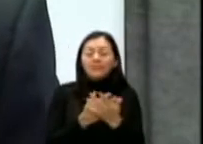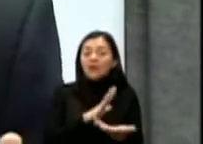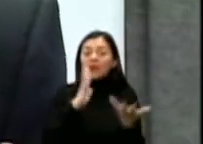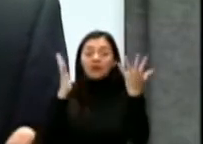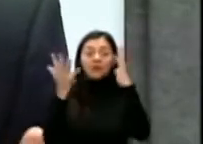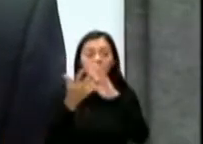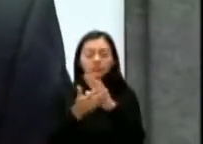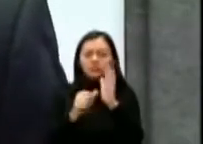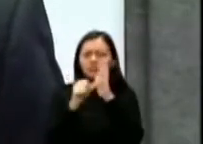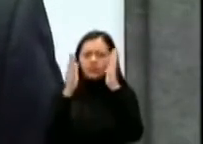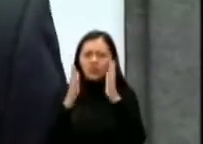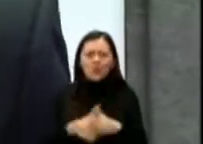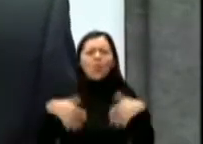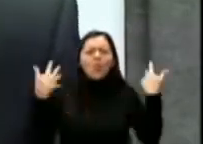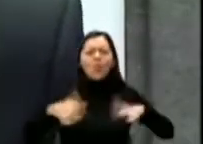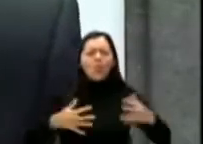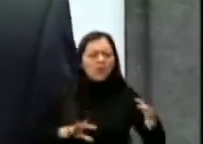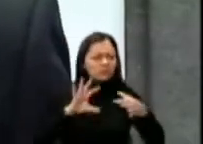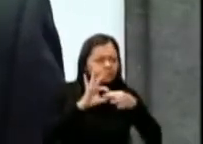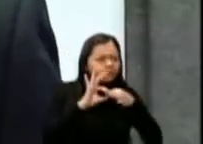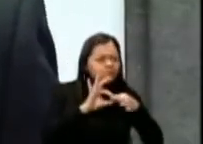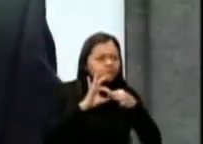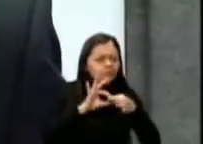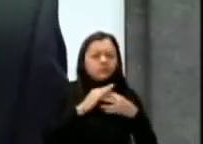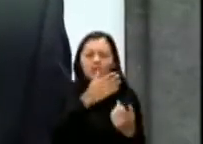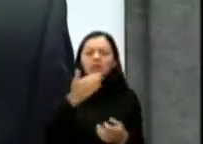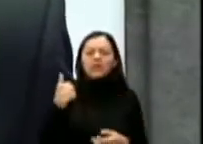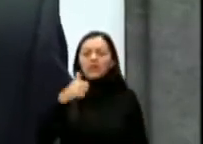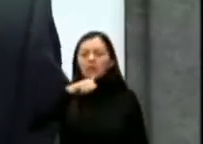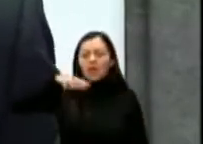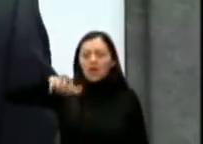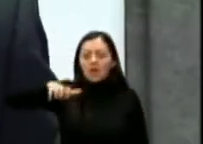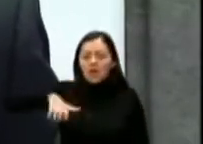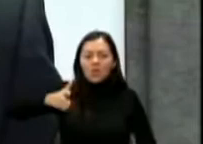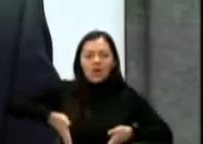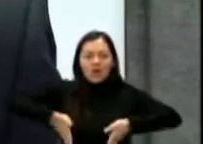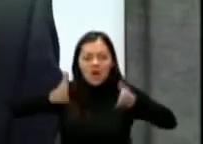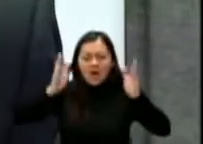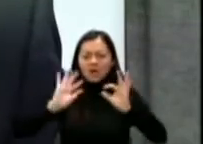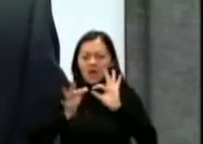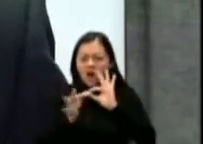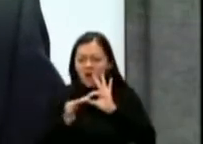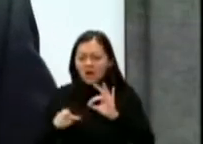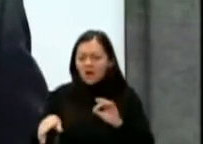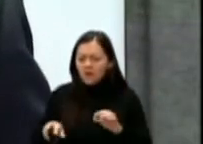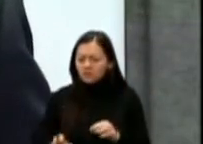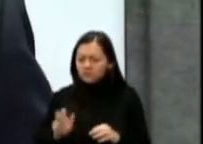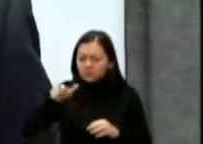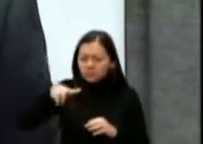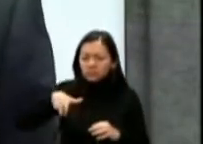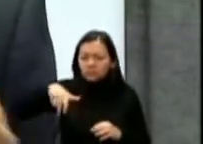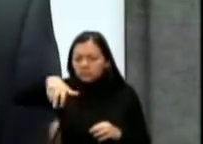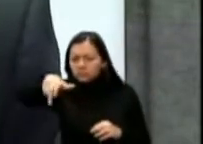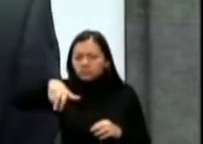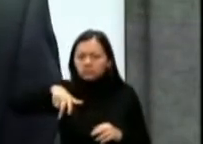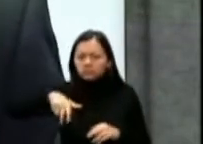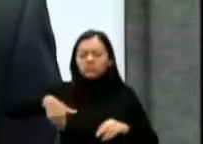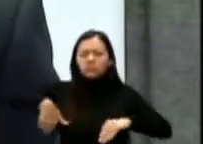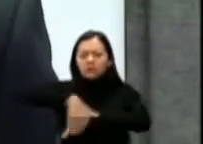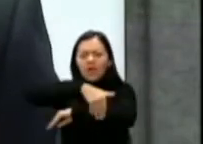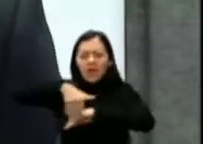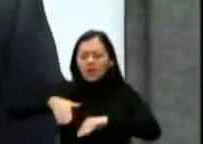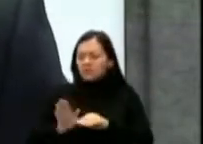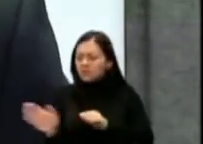desarrollo aportar alcantarillado vialidad dentro de las ciudades aceras bordillos realidad secundaria la vialidad principal